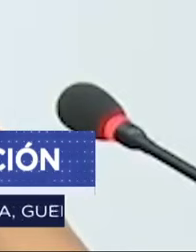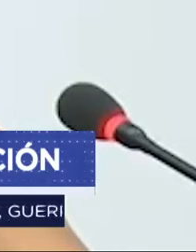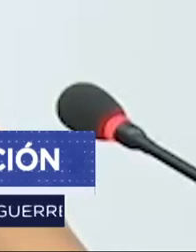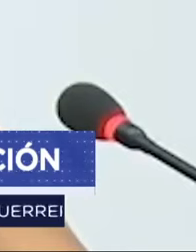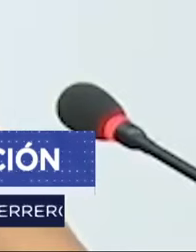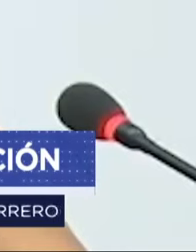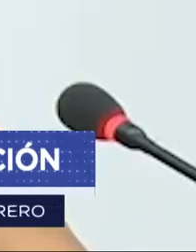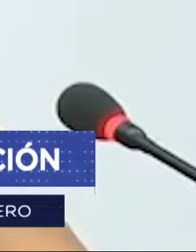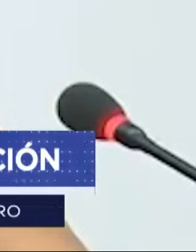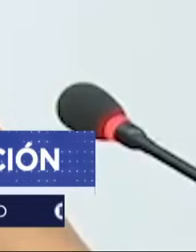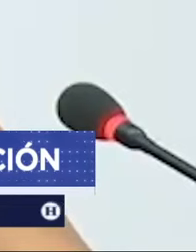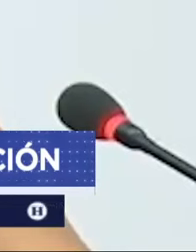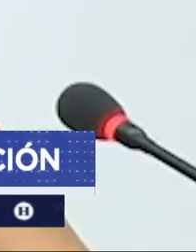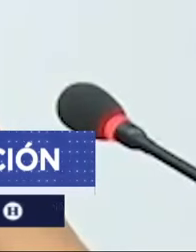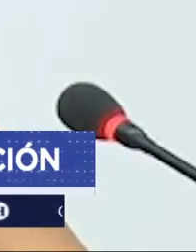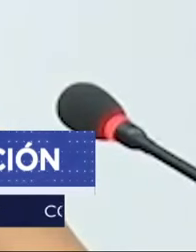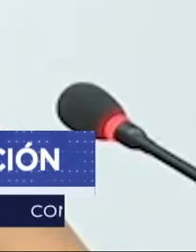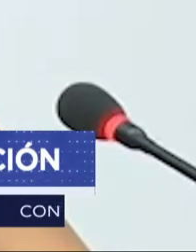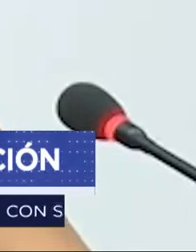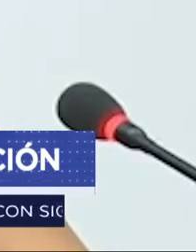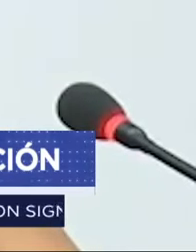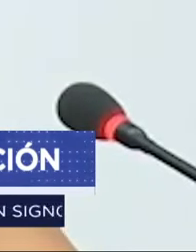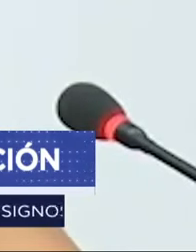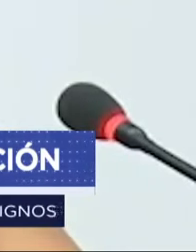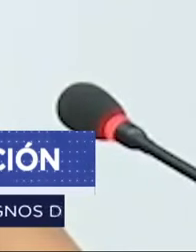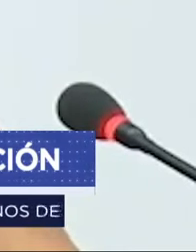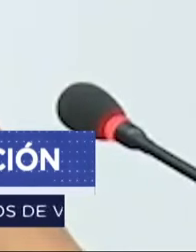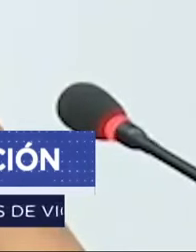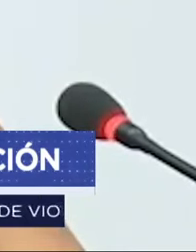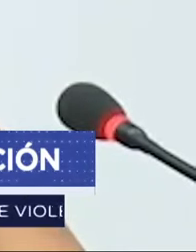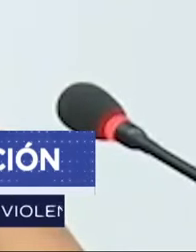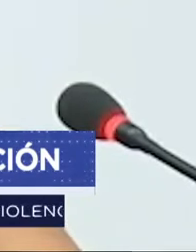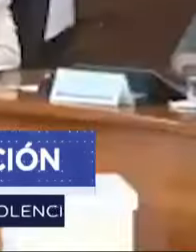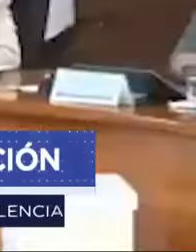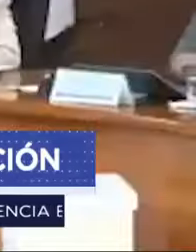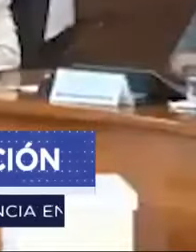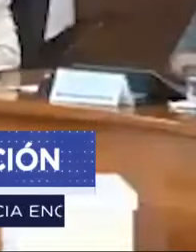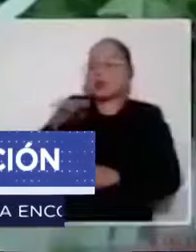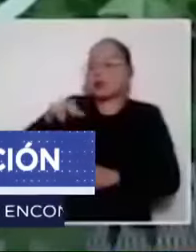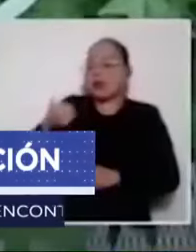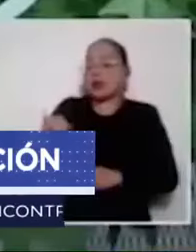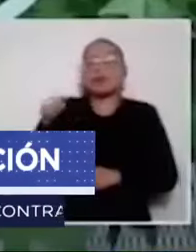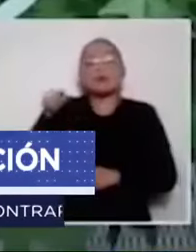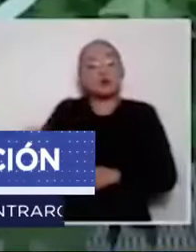de las personas que a lo largo de más de 20 años han utilizado este ejercicio. Dos cosas.